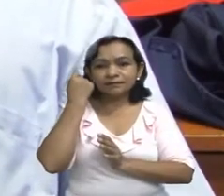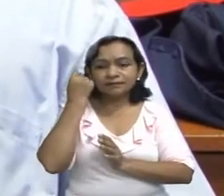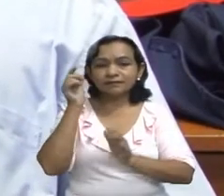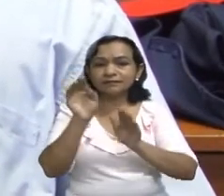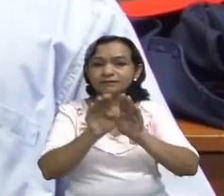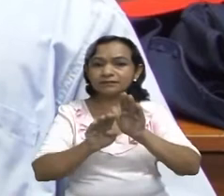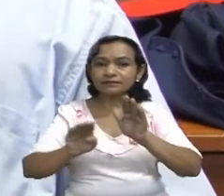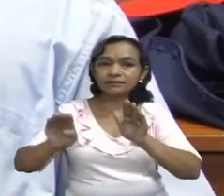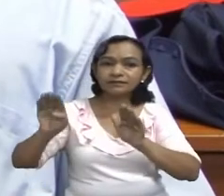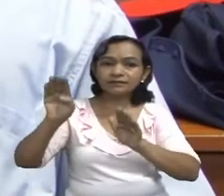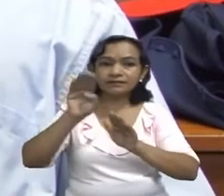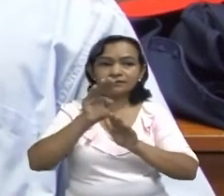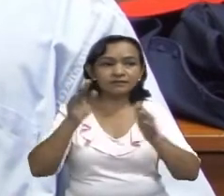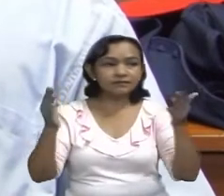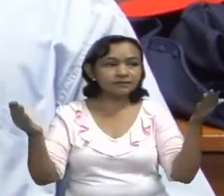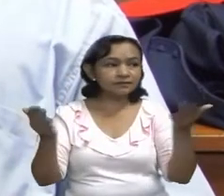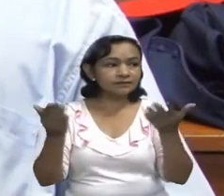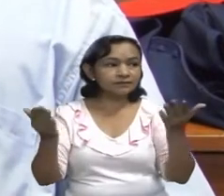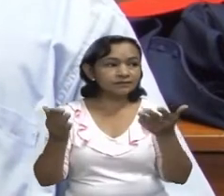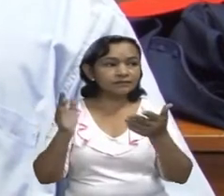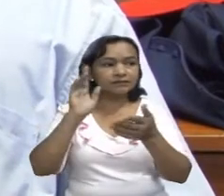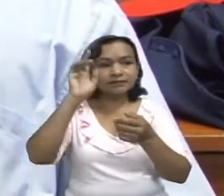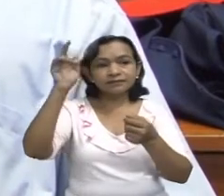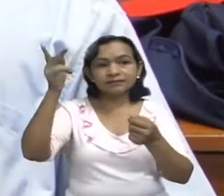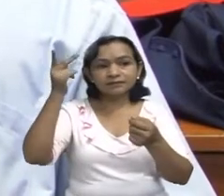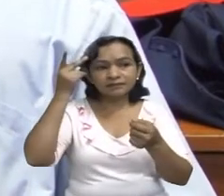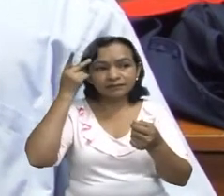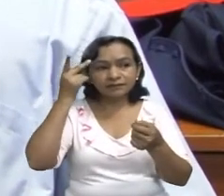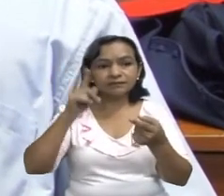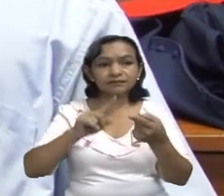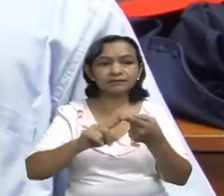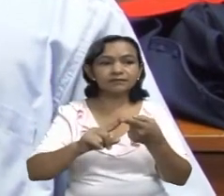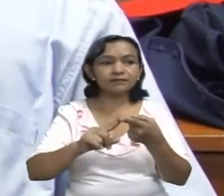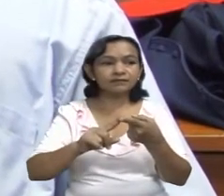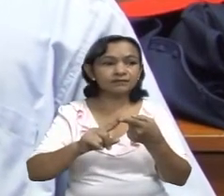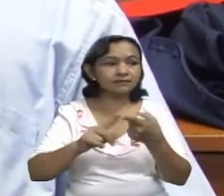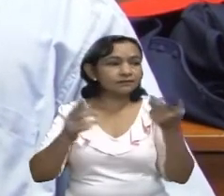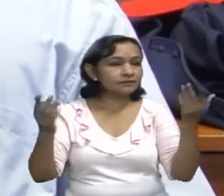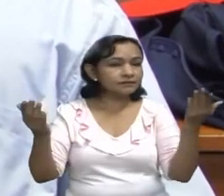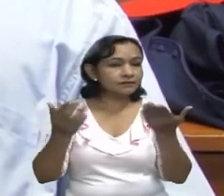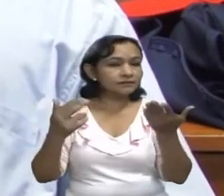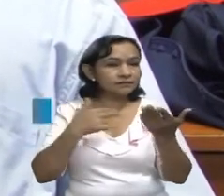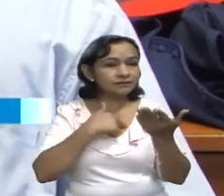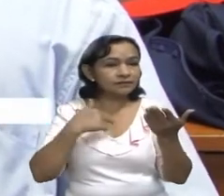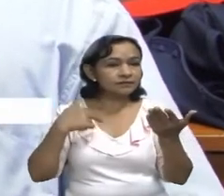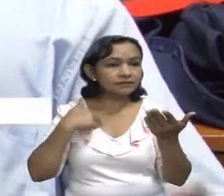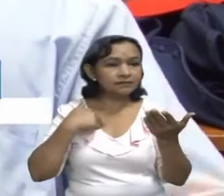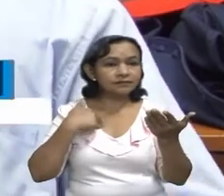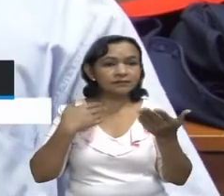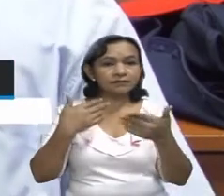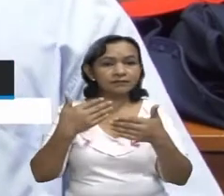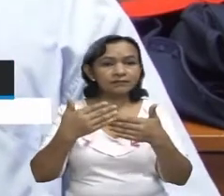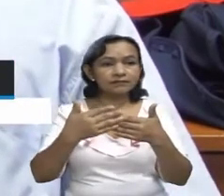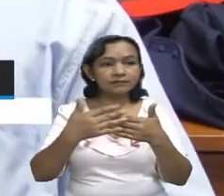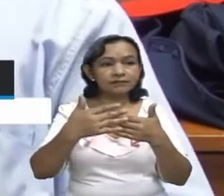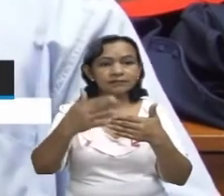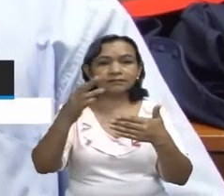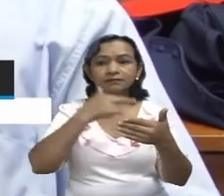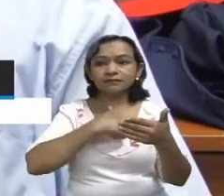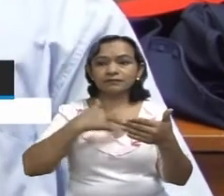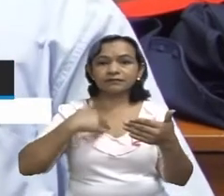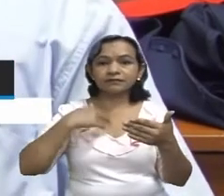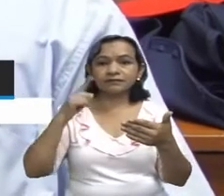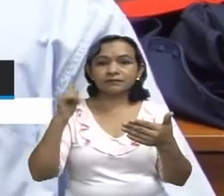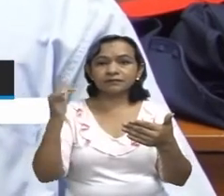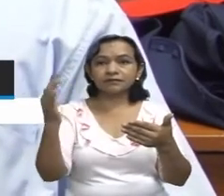más con la política, cómo se hacen los planos, porque son diferentes, todo